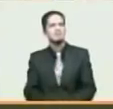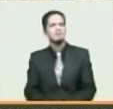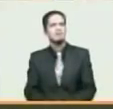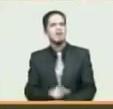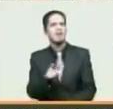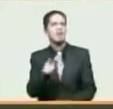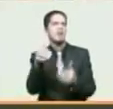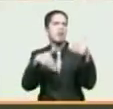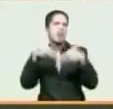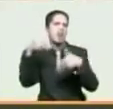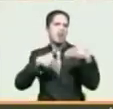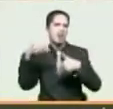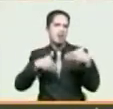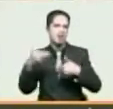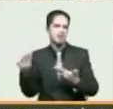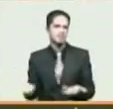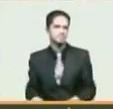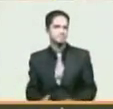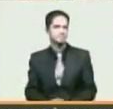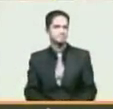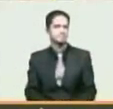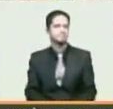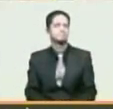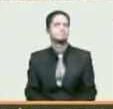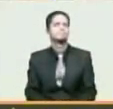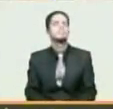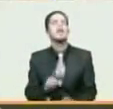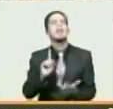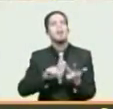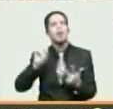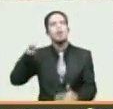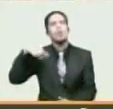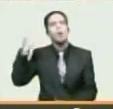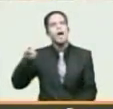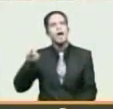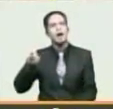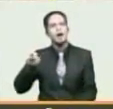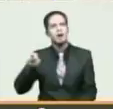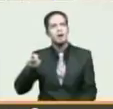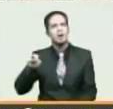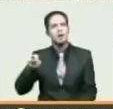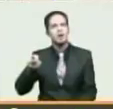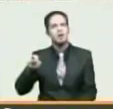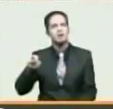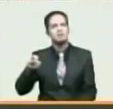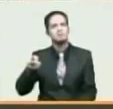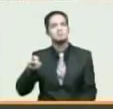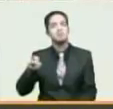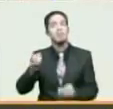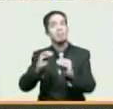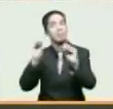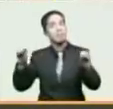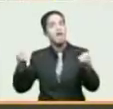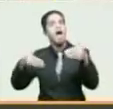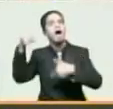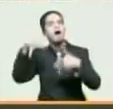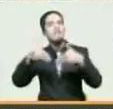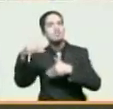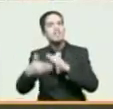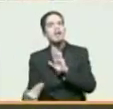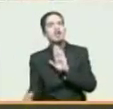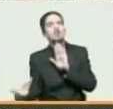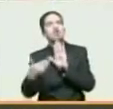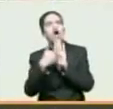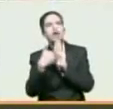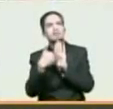el referéndum, pues para llamar a cambiarle las preguntas. Luego a llamar a votar en contra de la constituyente